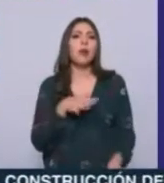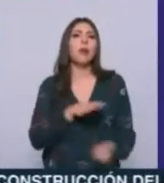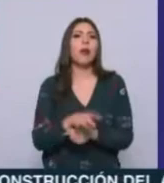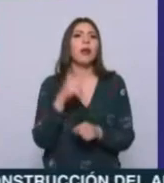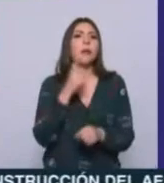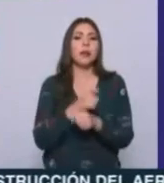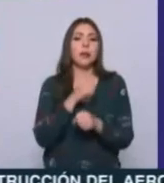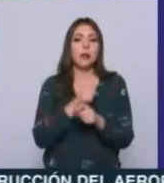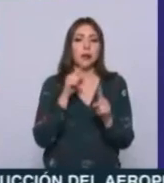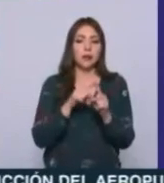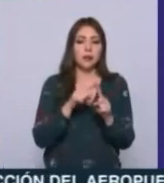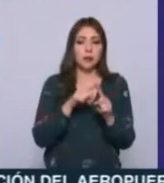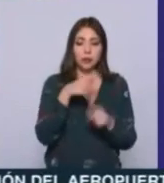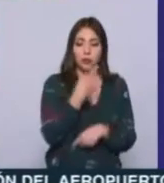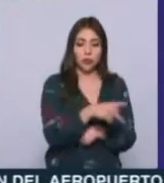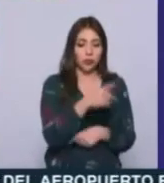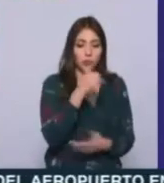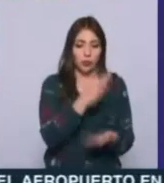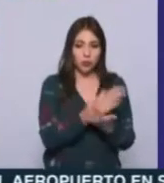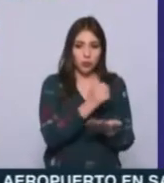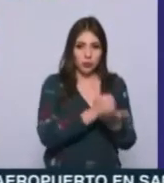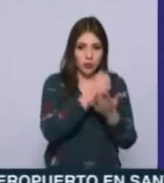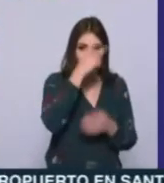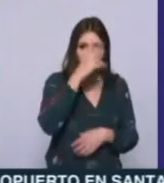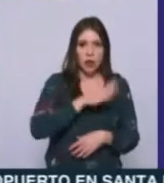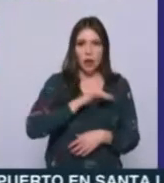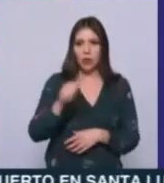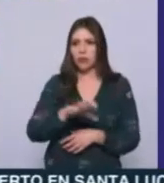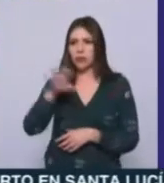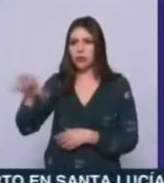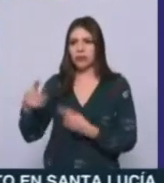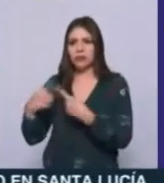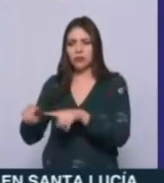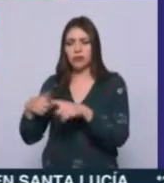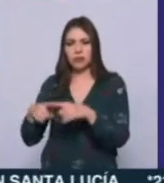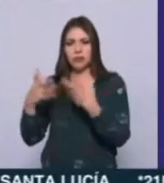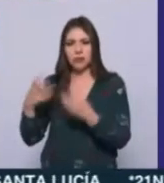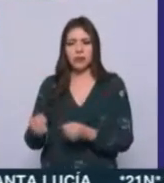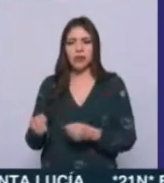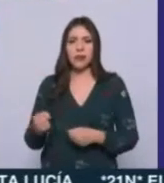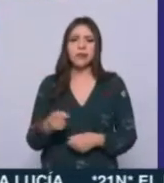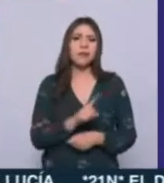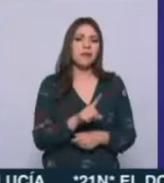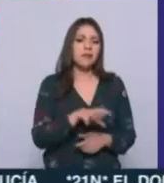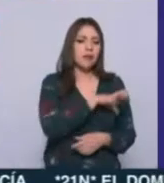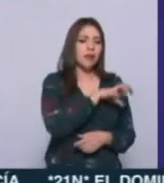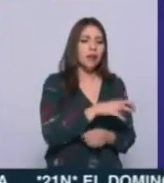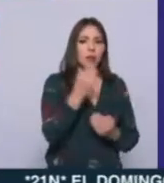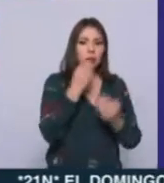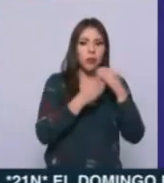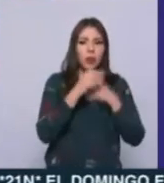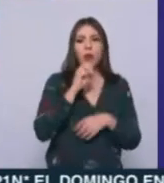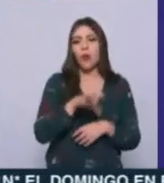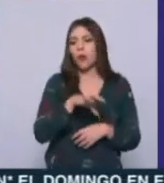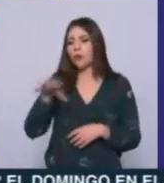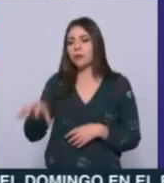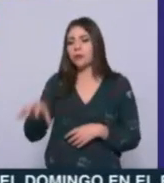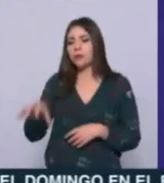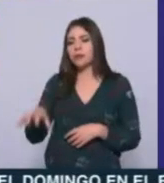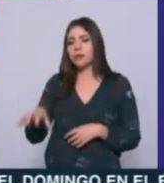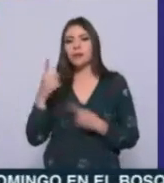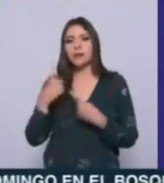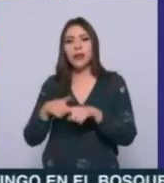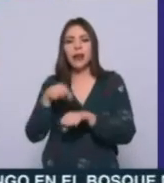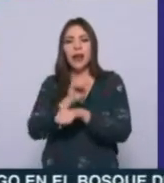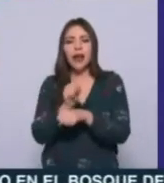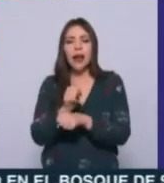México? También está el pabellón de la diversidad. A mí se me antoja más la gastronomía. También podemos ir al escenario artístico. Tenemos tantas